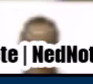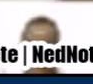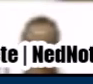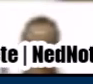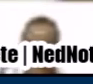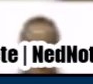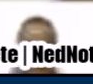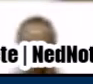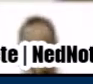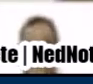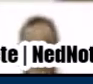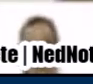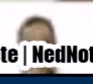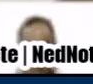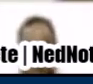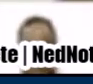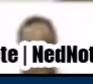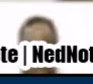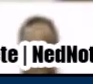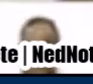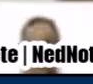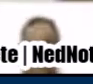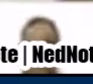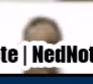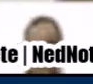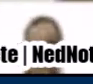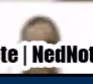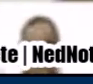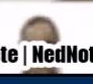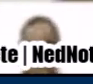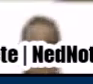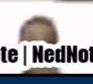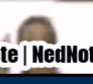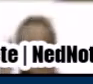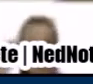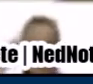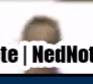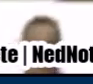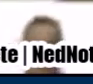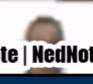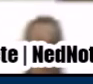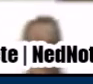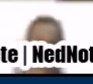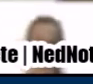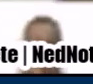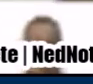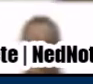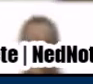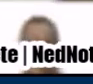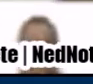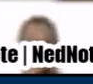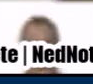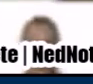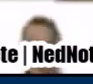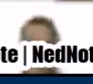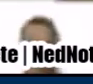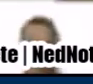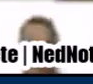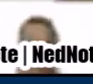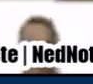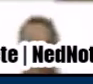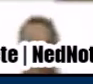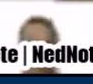abrogarse competencias de la Constitución, entre otras cosas. Yo creo que es evidente que enfrentamos hoy a una dictadura,